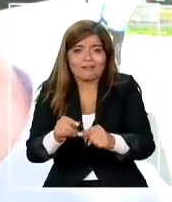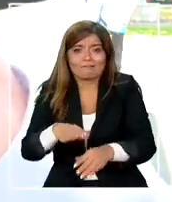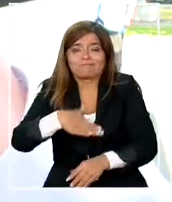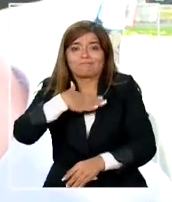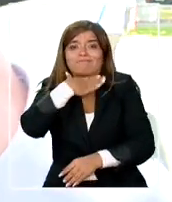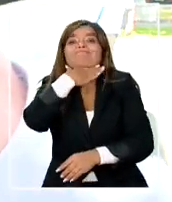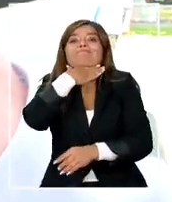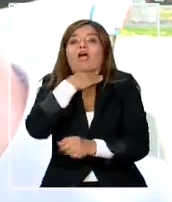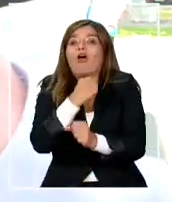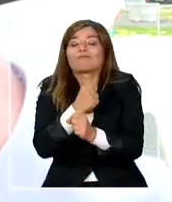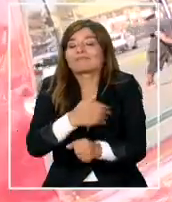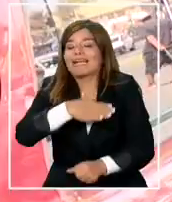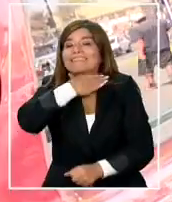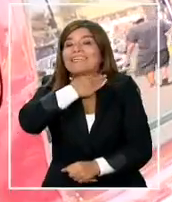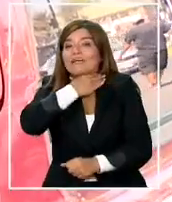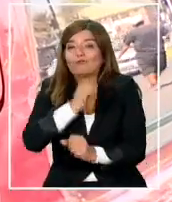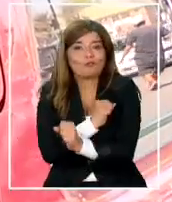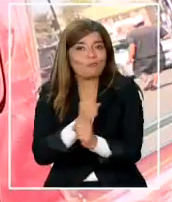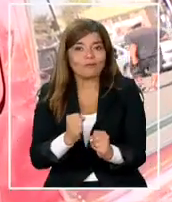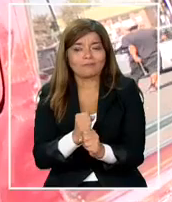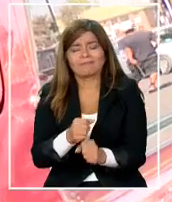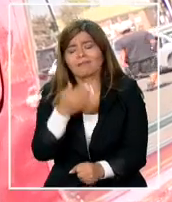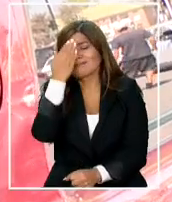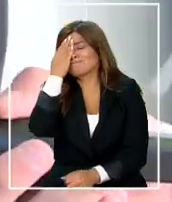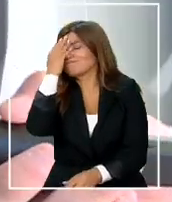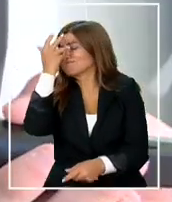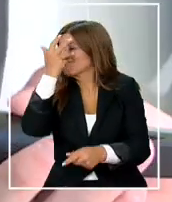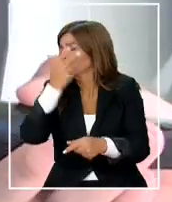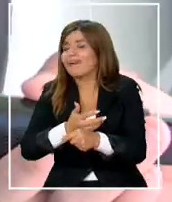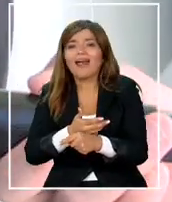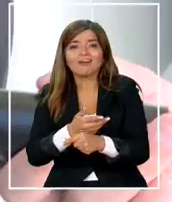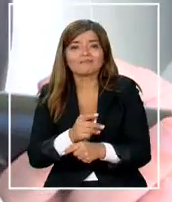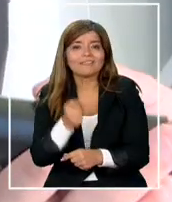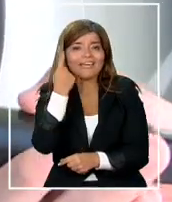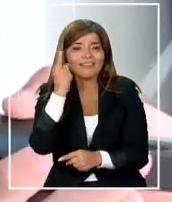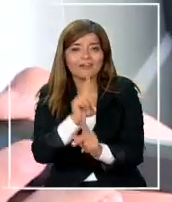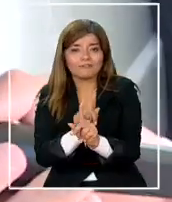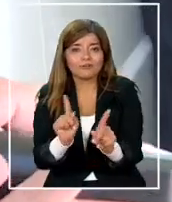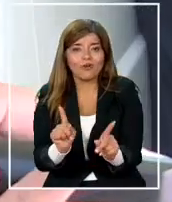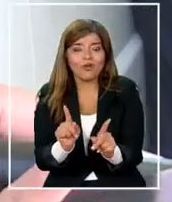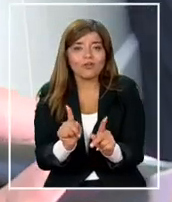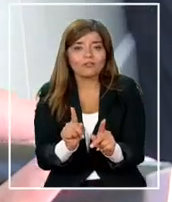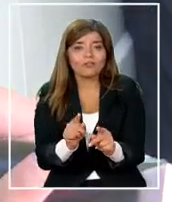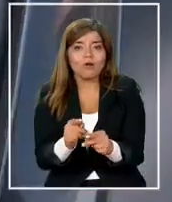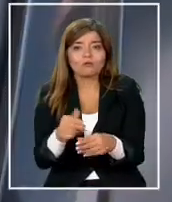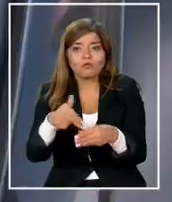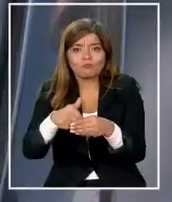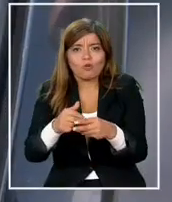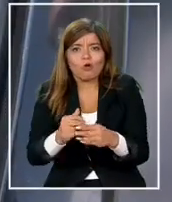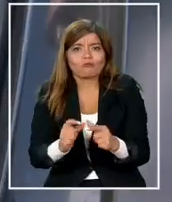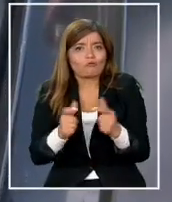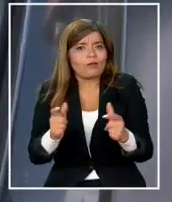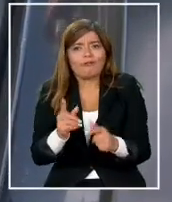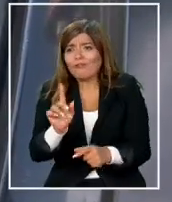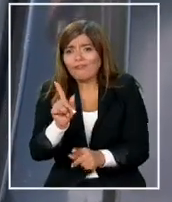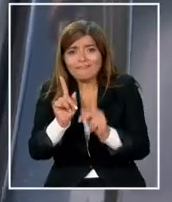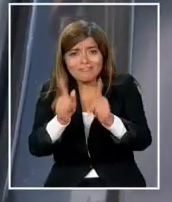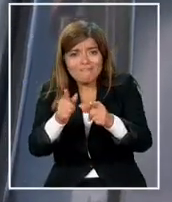hasta aquí, estamos hasta el cogote ya. Malísima idea. Entonces, la idea es que en vez de que suba, que baje. Tendrían que